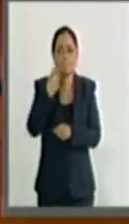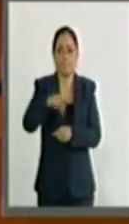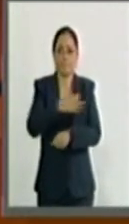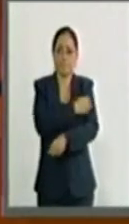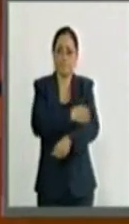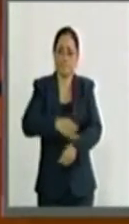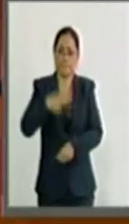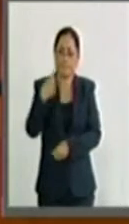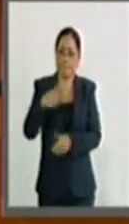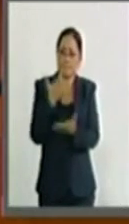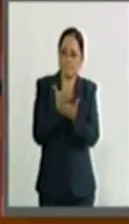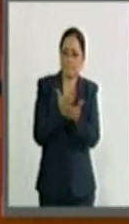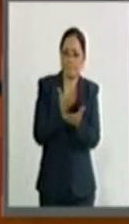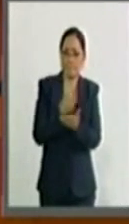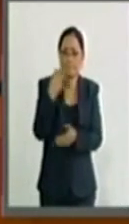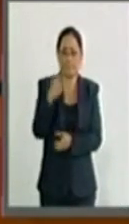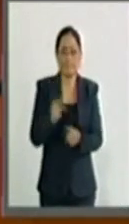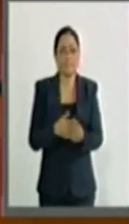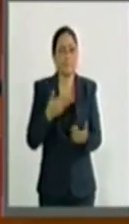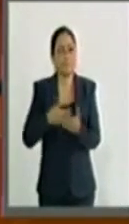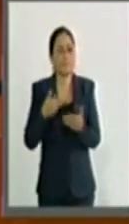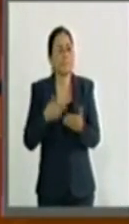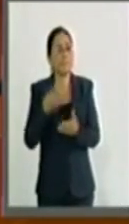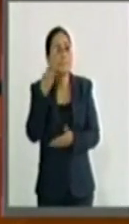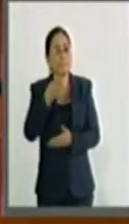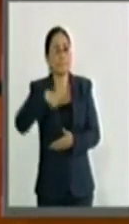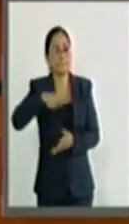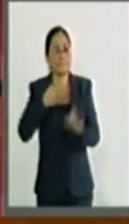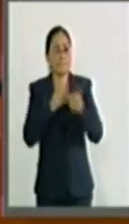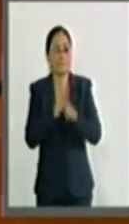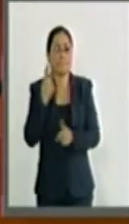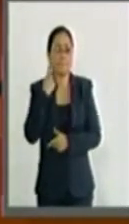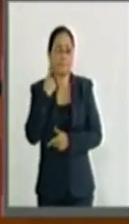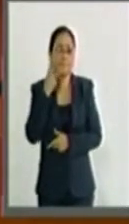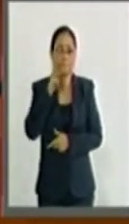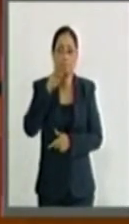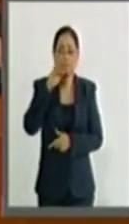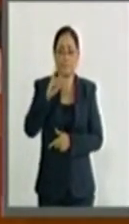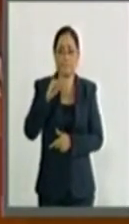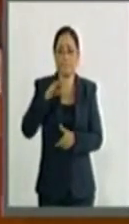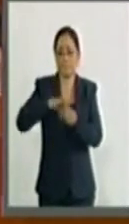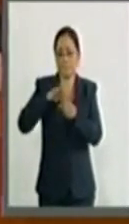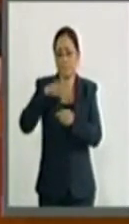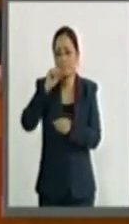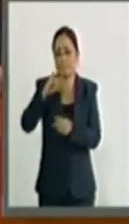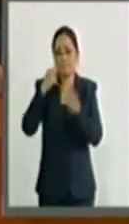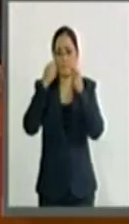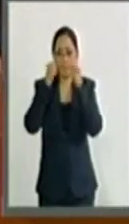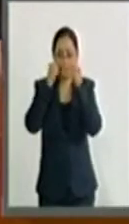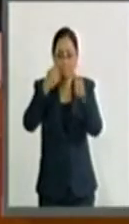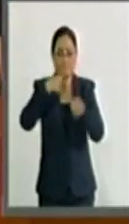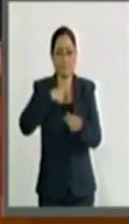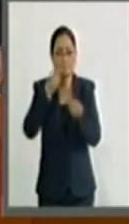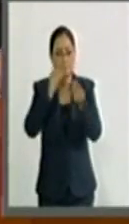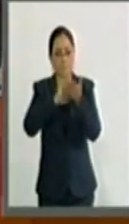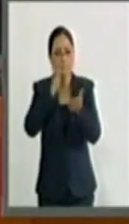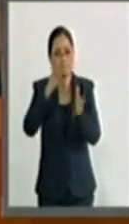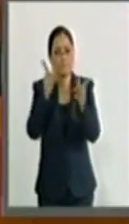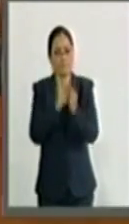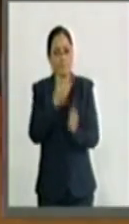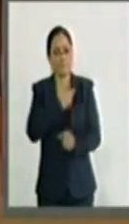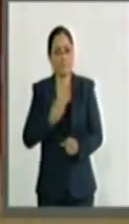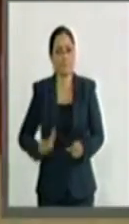mexicanas. Por eso los priistas votaremos a favor. Por su atención, muchas gracias. Es cuanto, señor